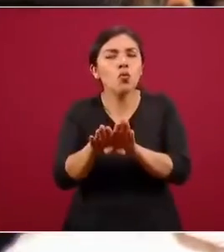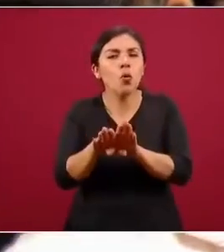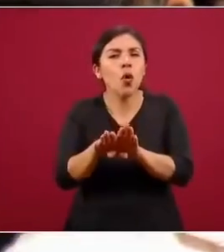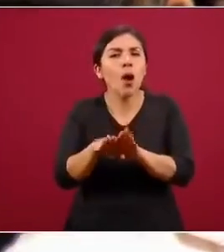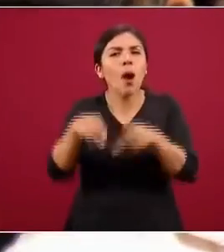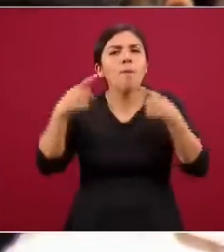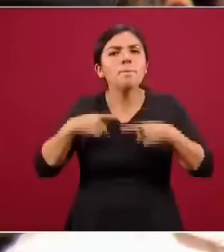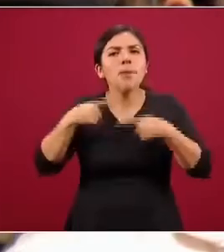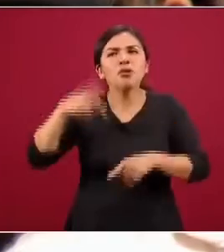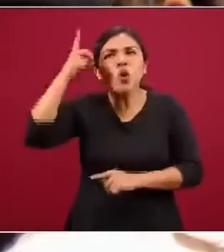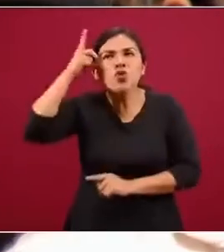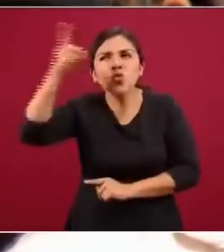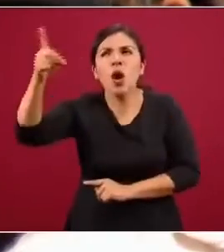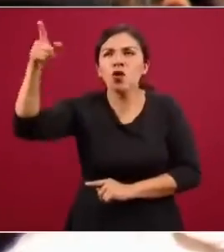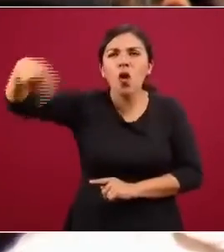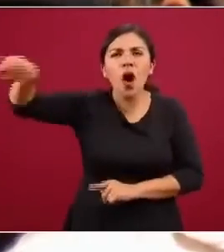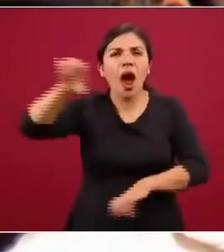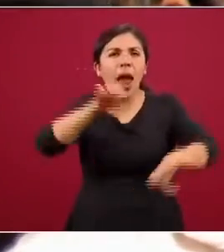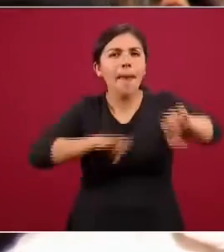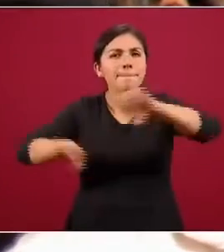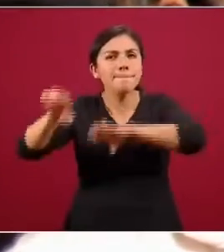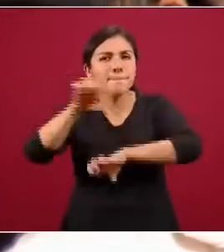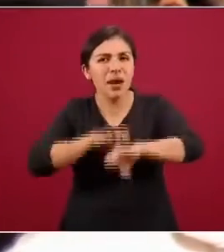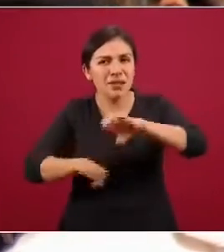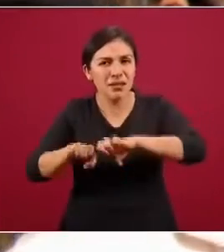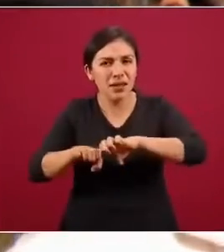dueños de estas empresas